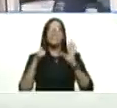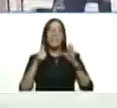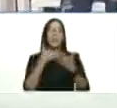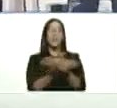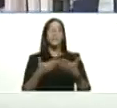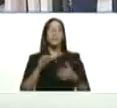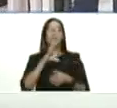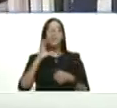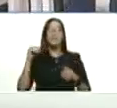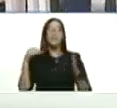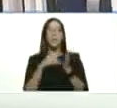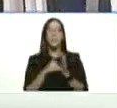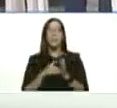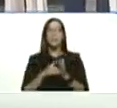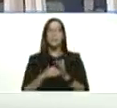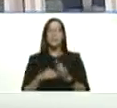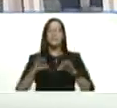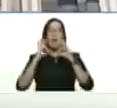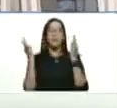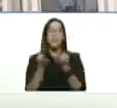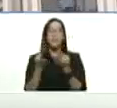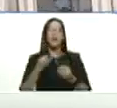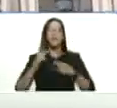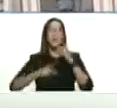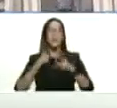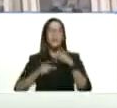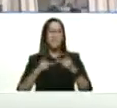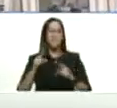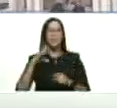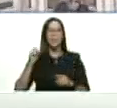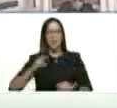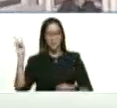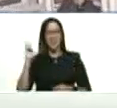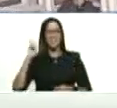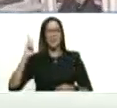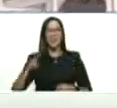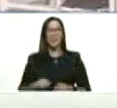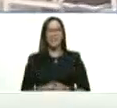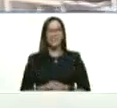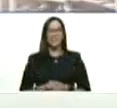7.500.000 familias producidos 100% en Venezuela.